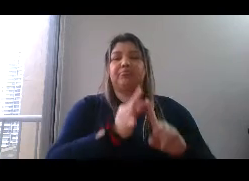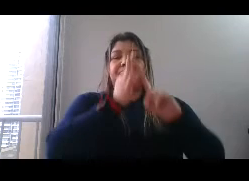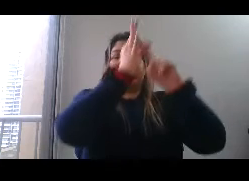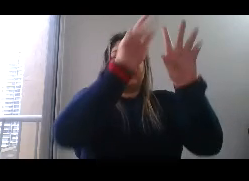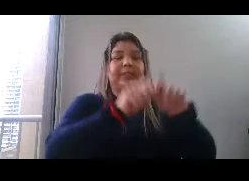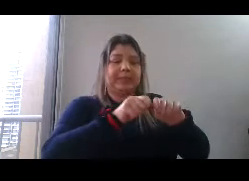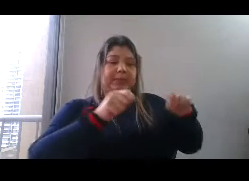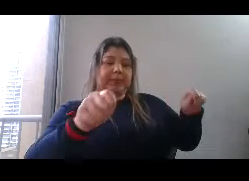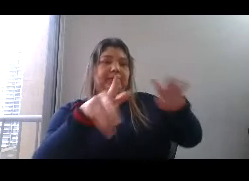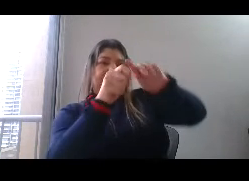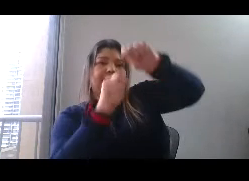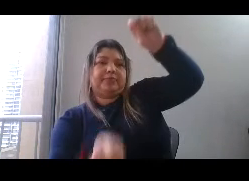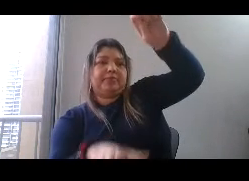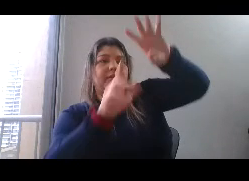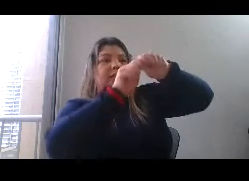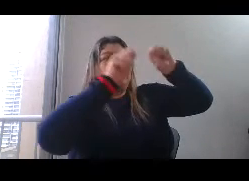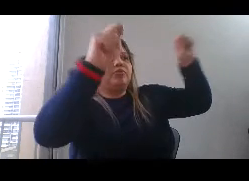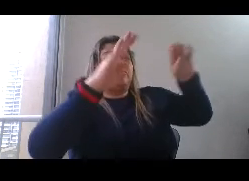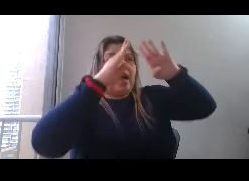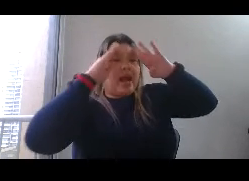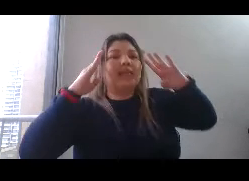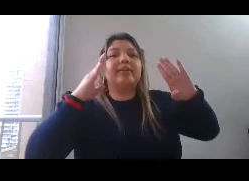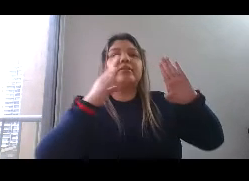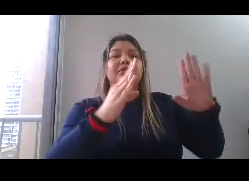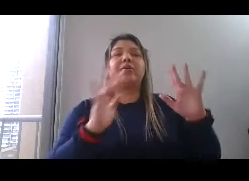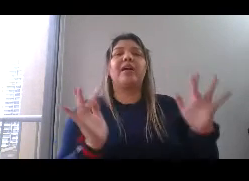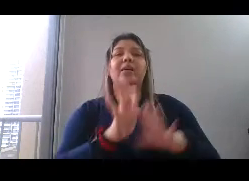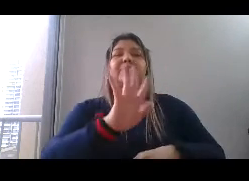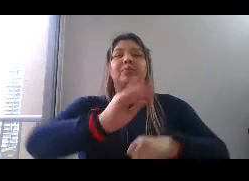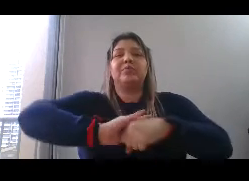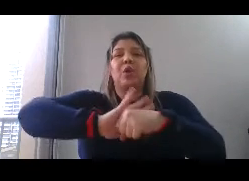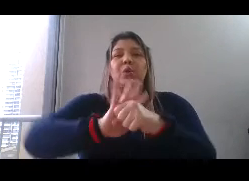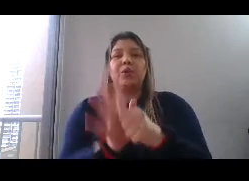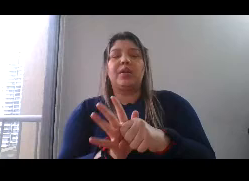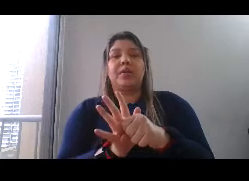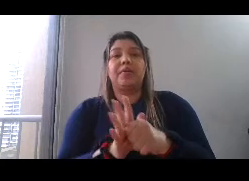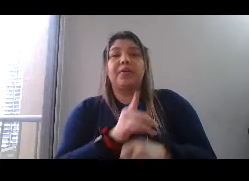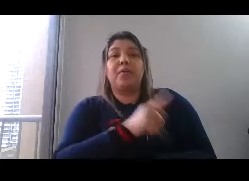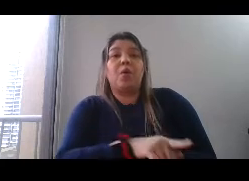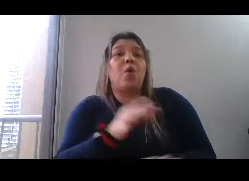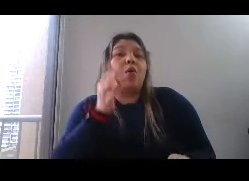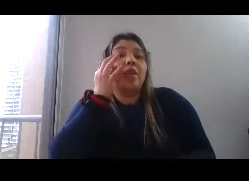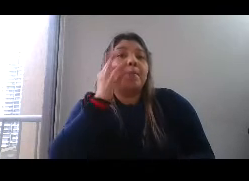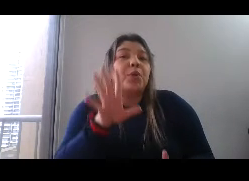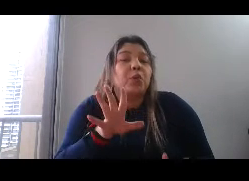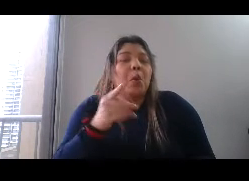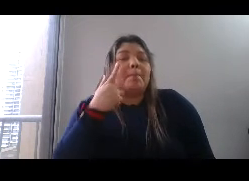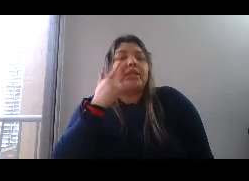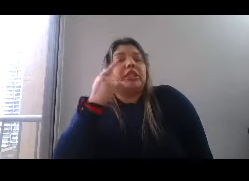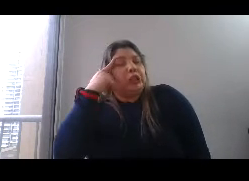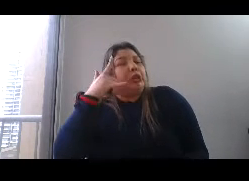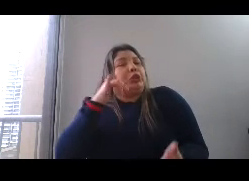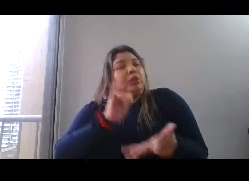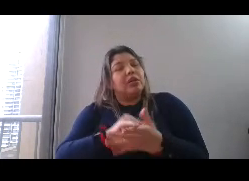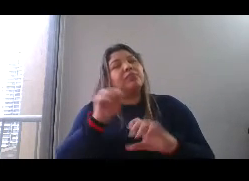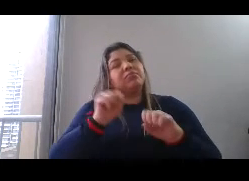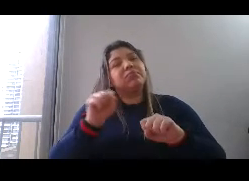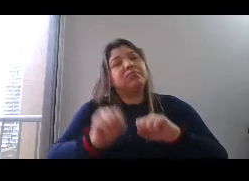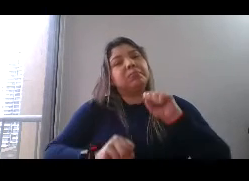demarcada donde dirá se atienden pacientes con COVID-19, con sospecha de COVID-19. Luego el